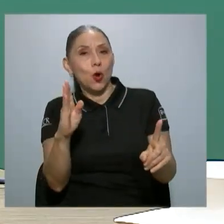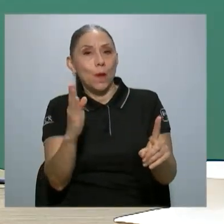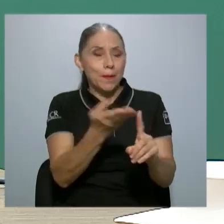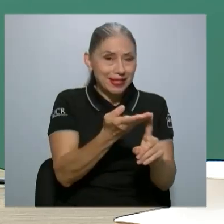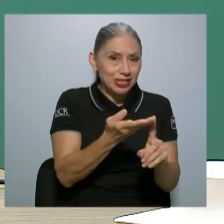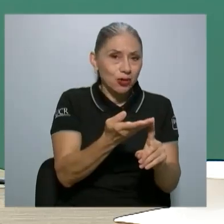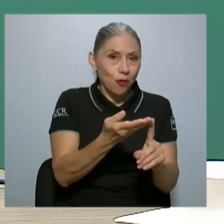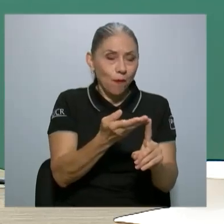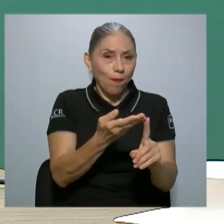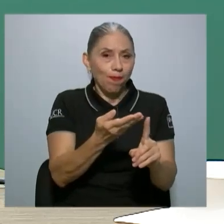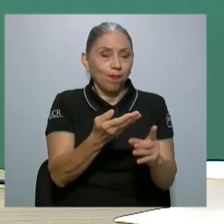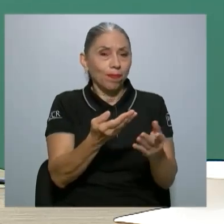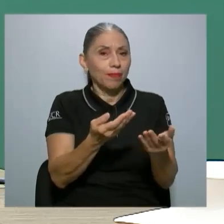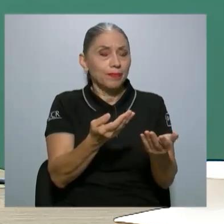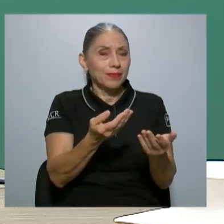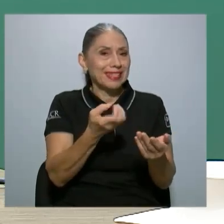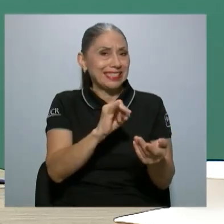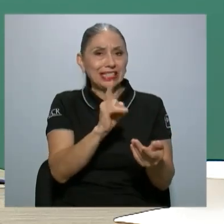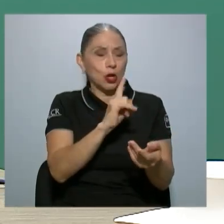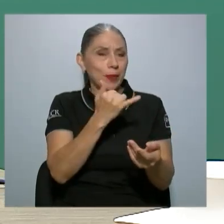mi memoria no me engaña,